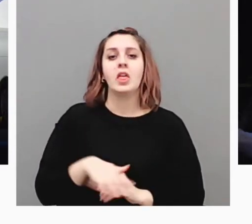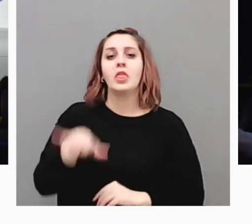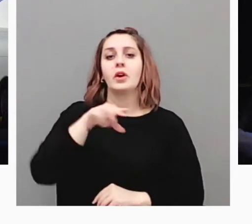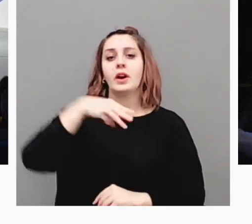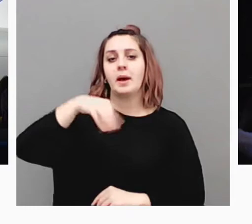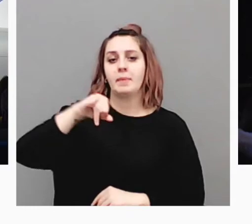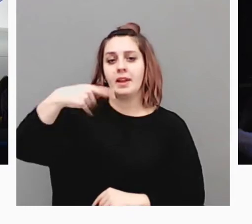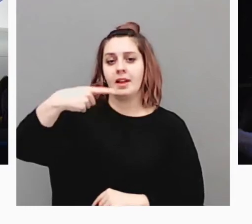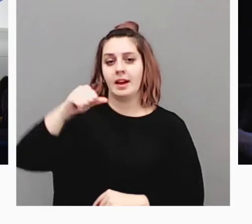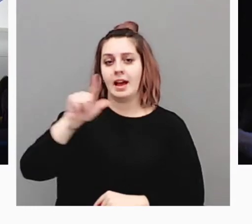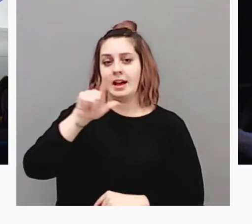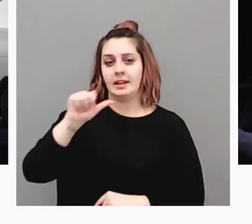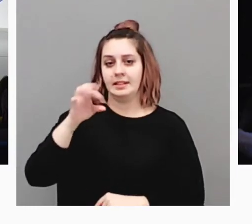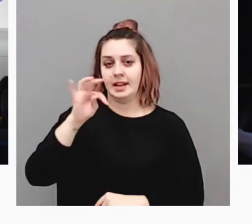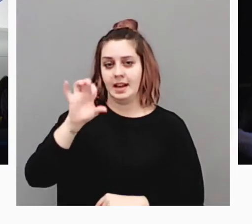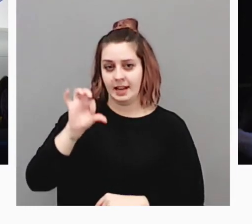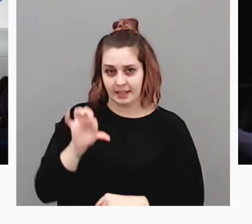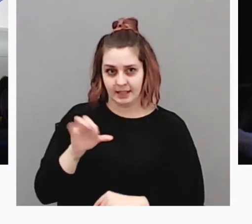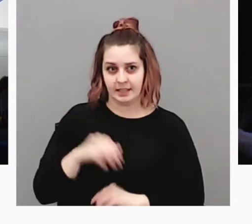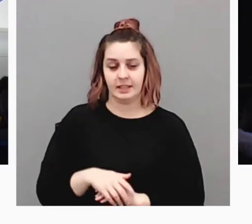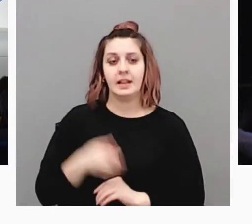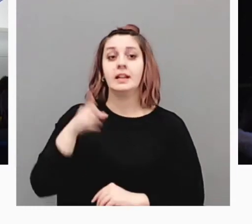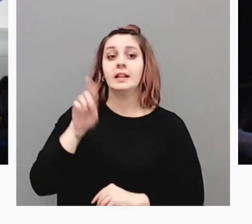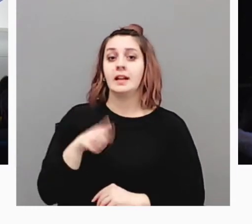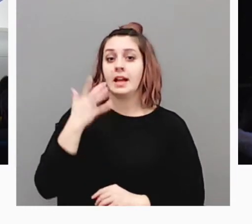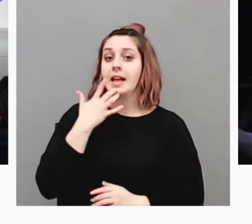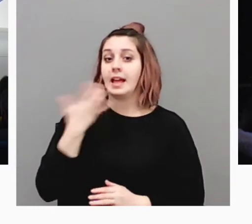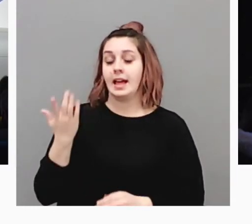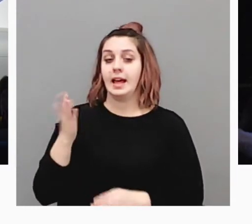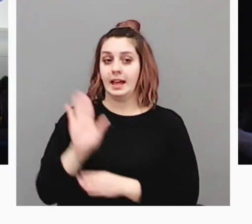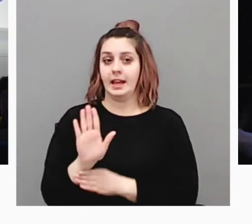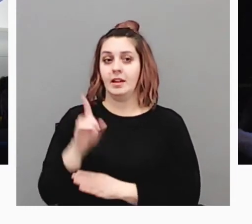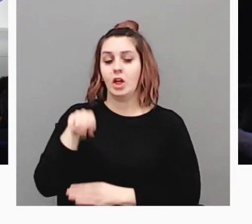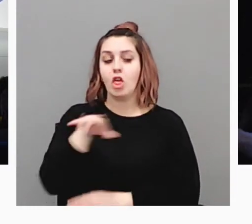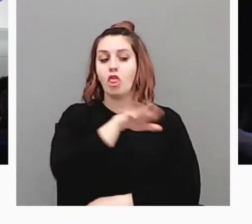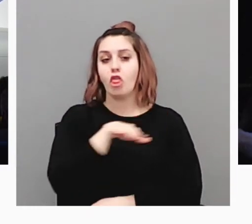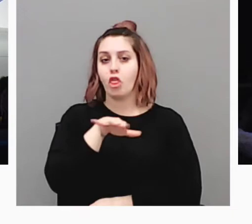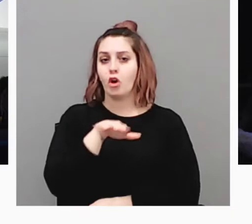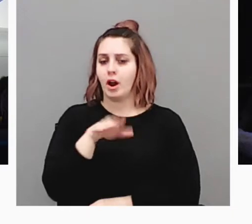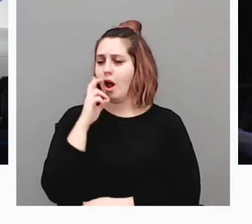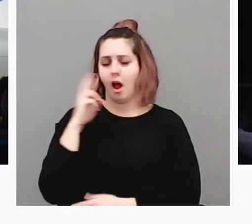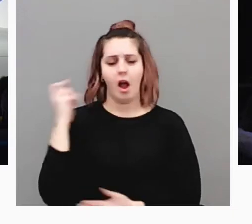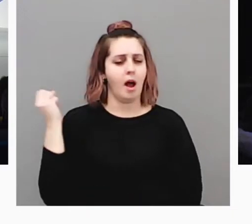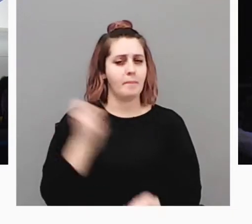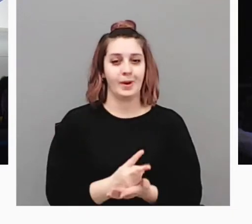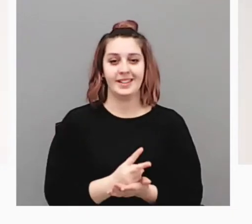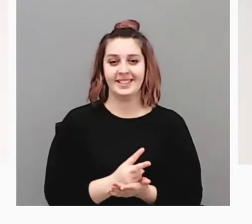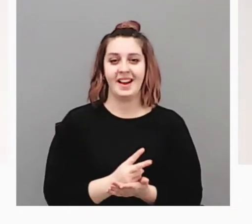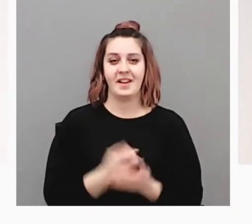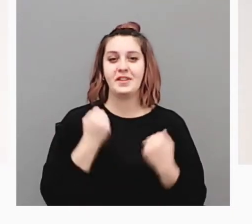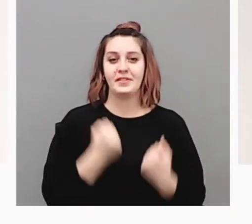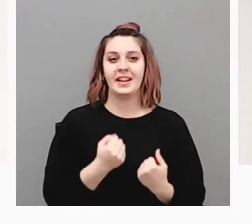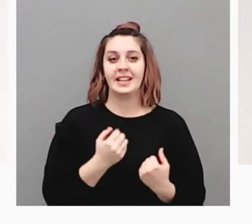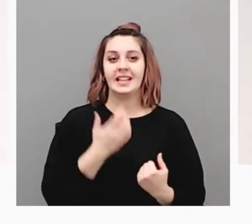aquí a la ciudad. Se han puesto ejemplos de localidades que apuestan apuestan por ejemplo,